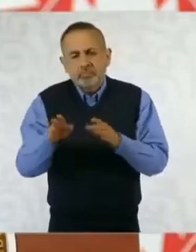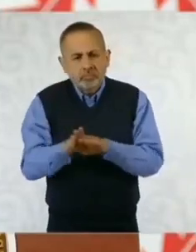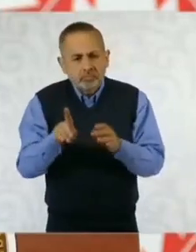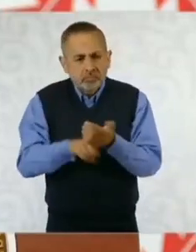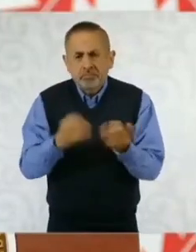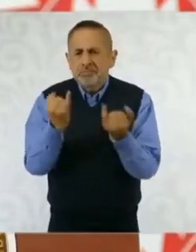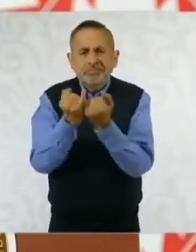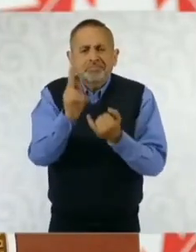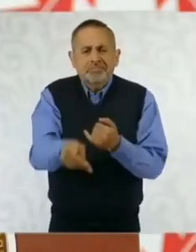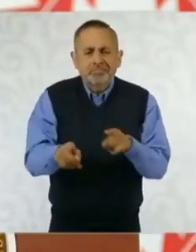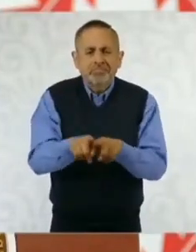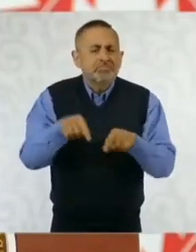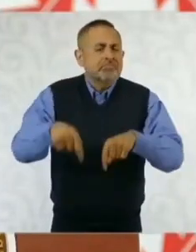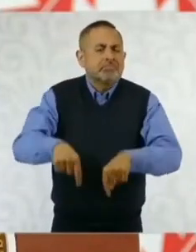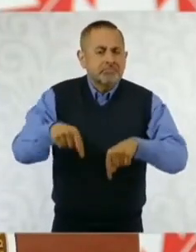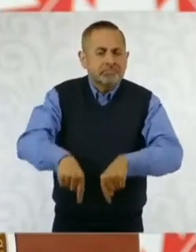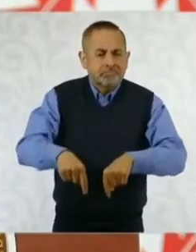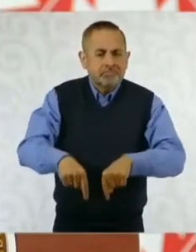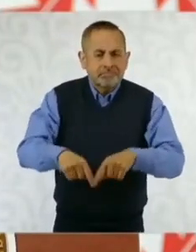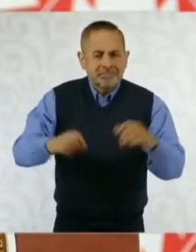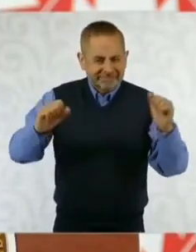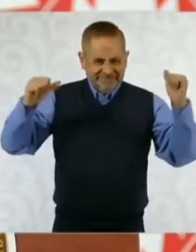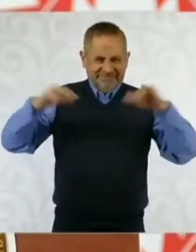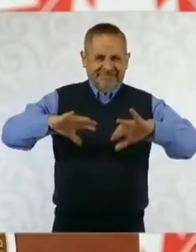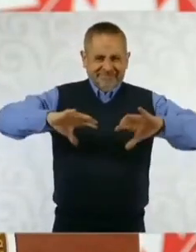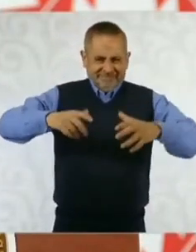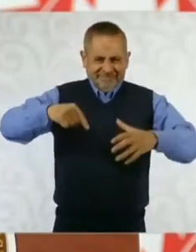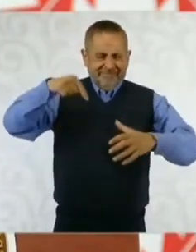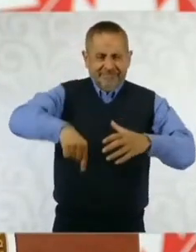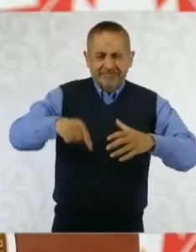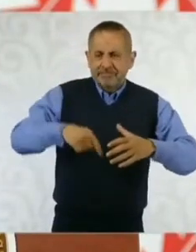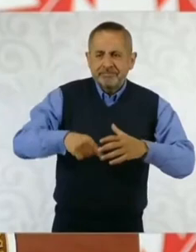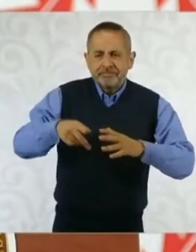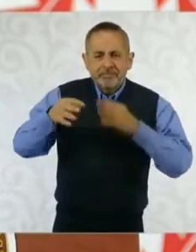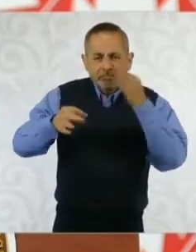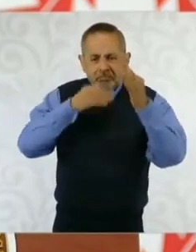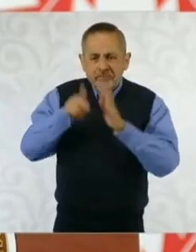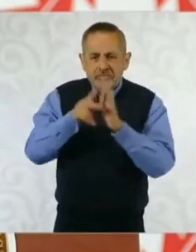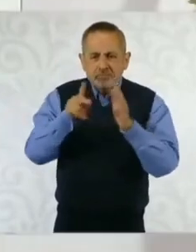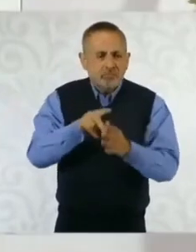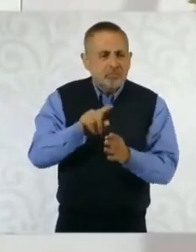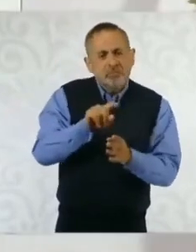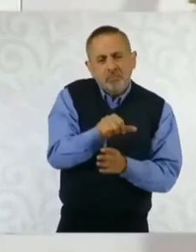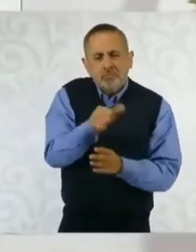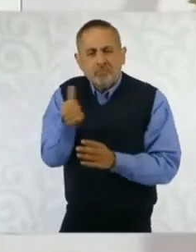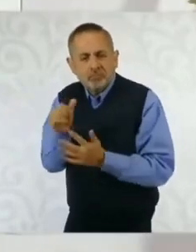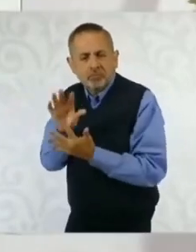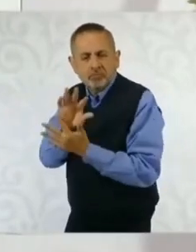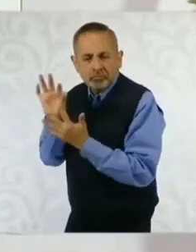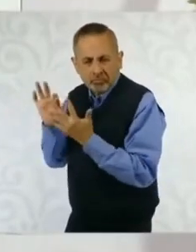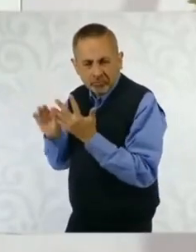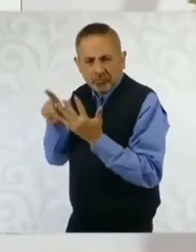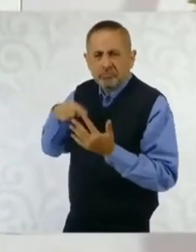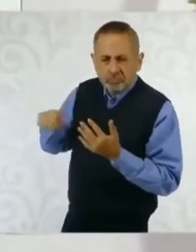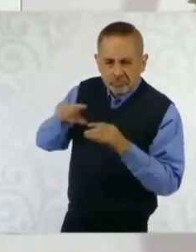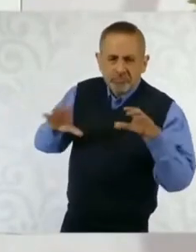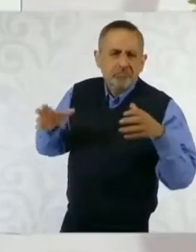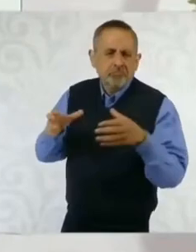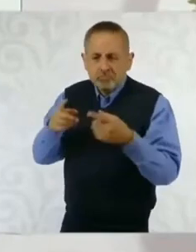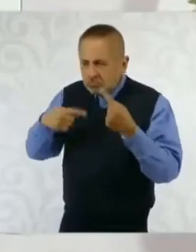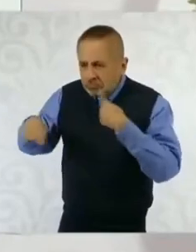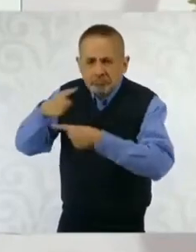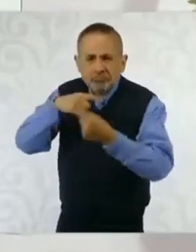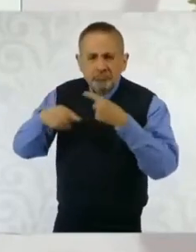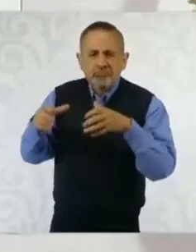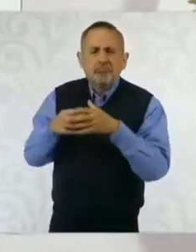se hizo aquí el día que hicieron el Congreso de Medios Alternativos, ¿no? Que